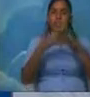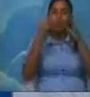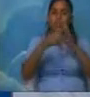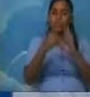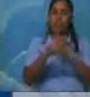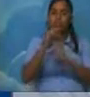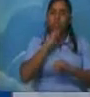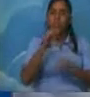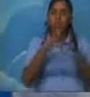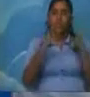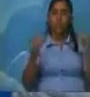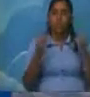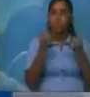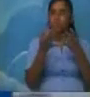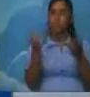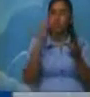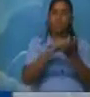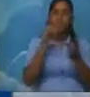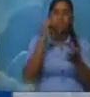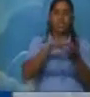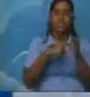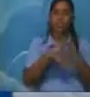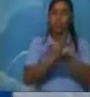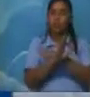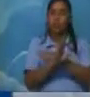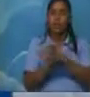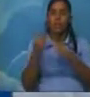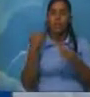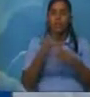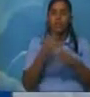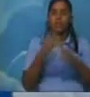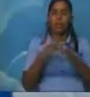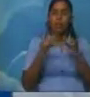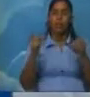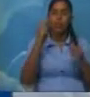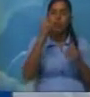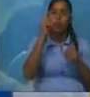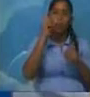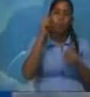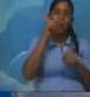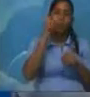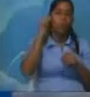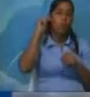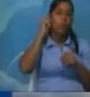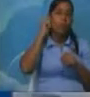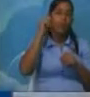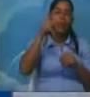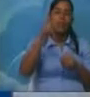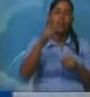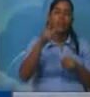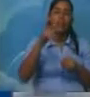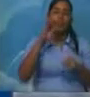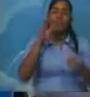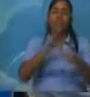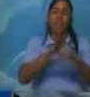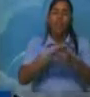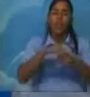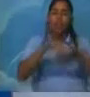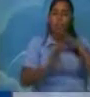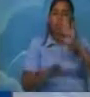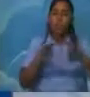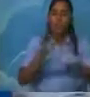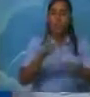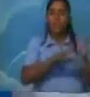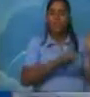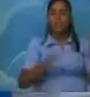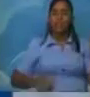no es todo muchas veces nos vamos como como Marta y María Marta a los pies María a los pies del señor Marta